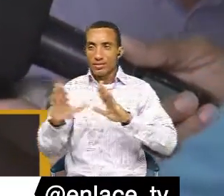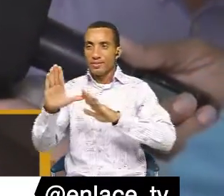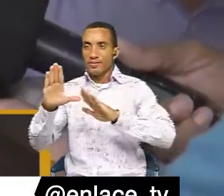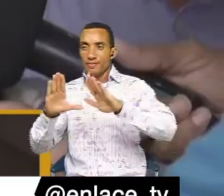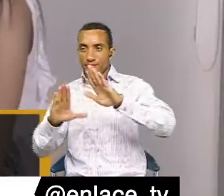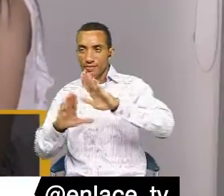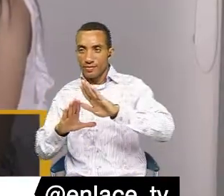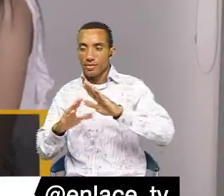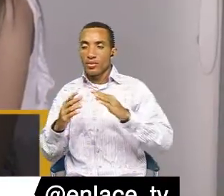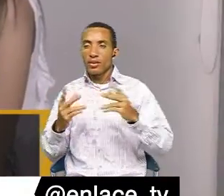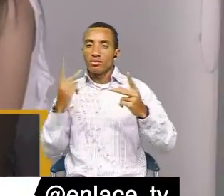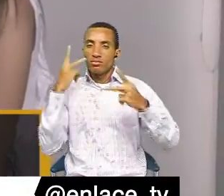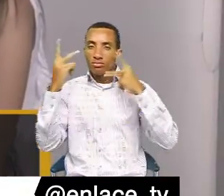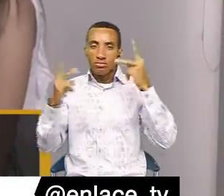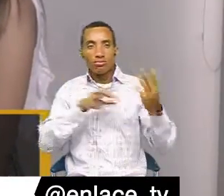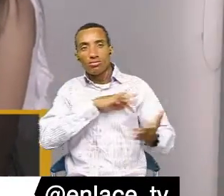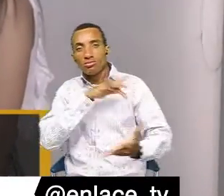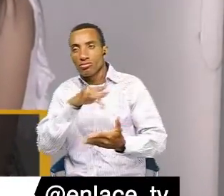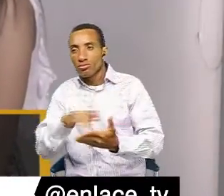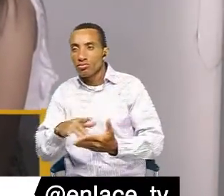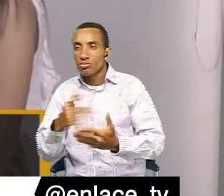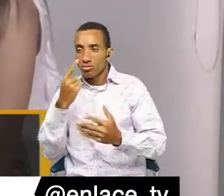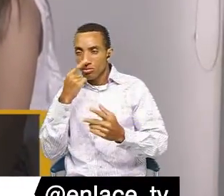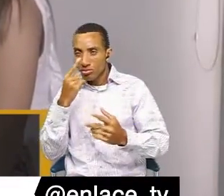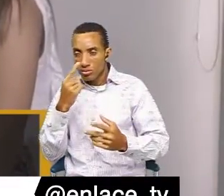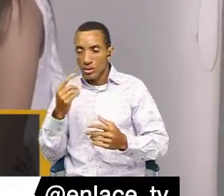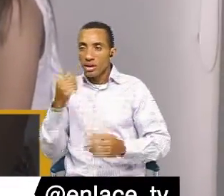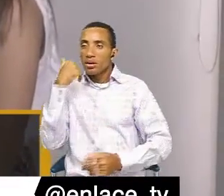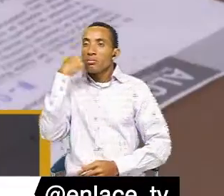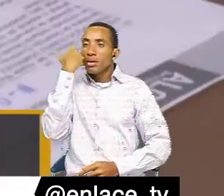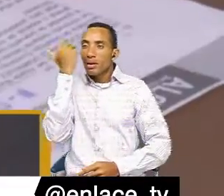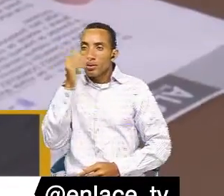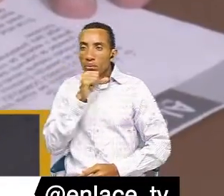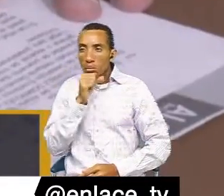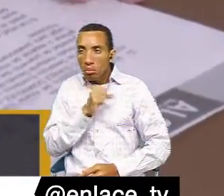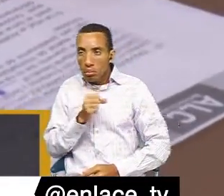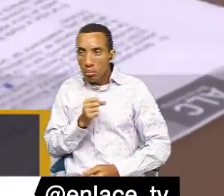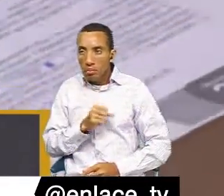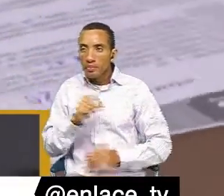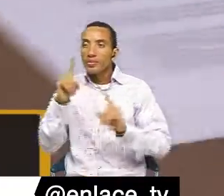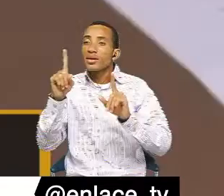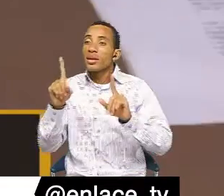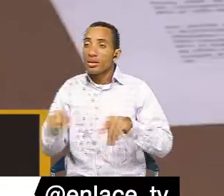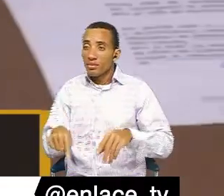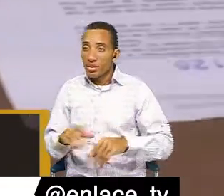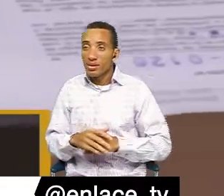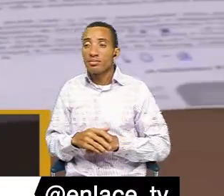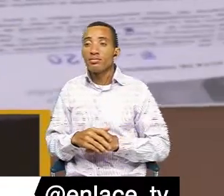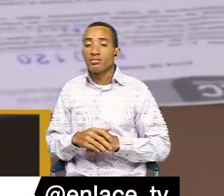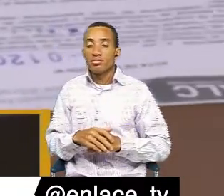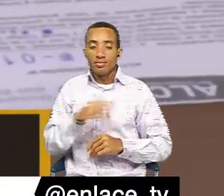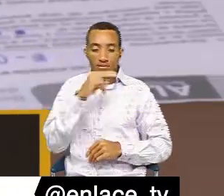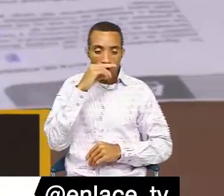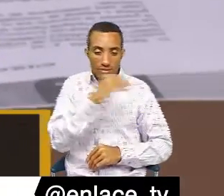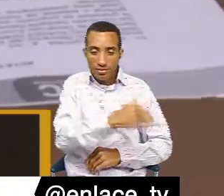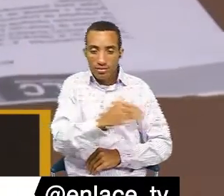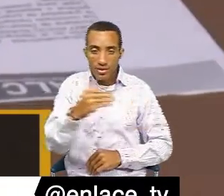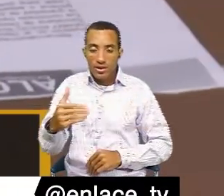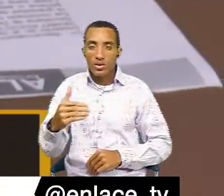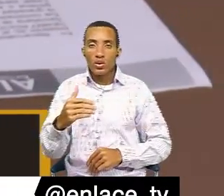El turismo es algo supremamente importante, el adulto mayor, que son los consentidos de la administración, manejamos la niñez, la